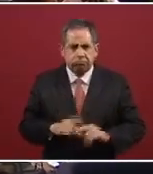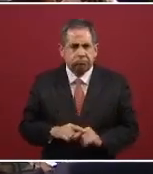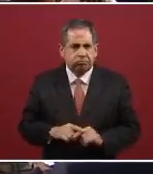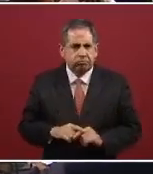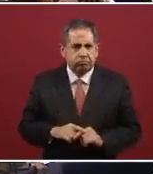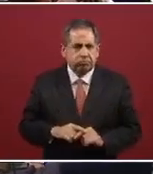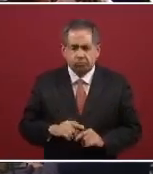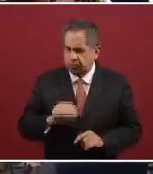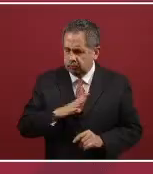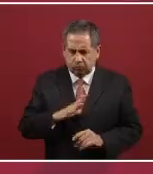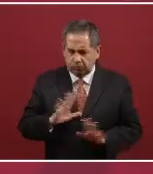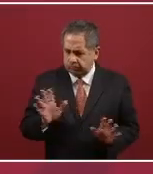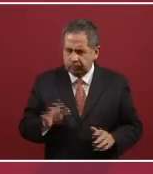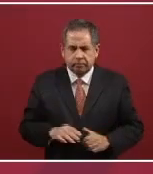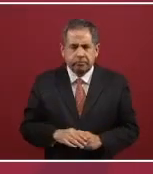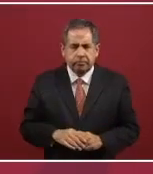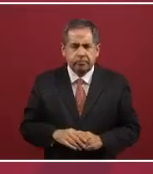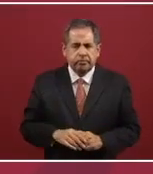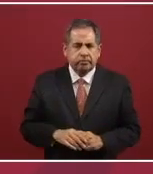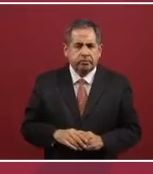el presidente.